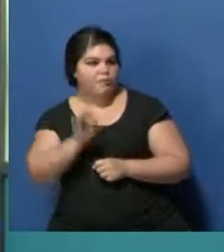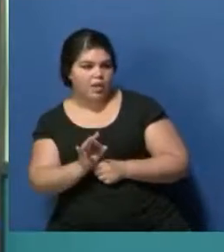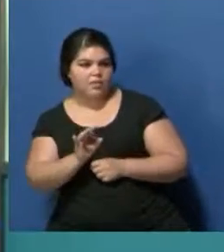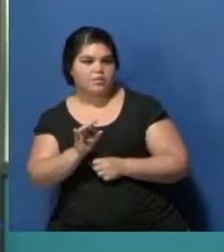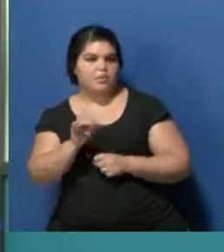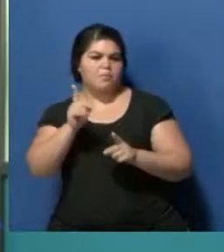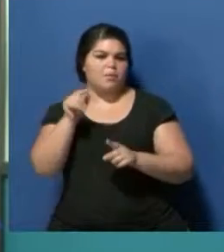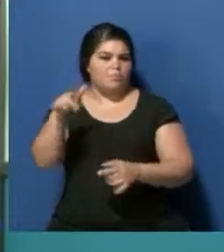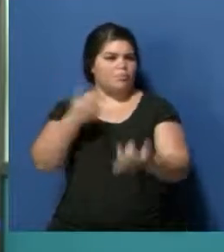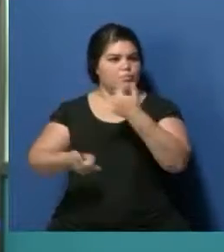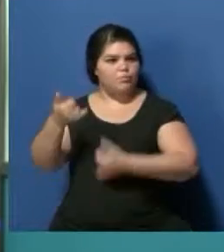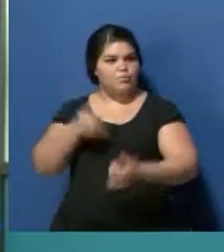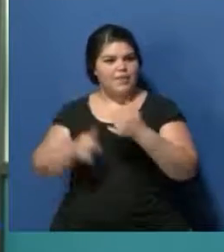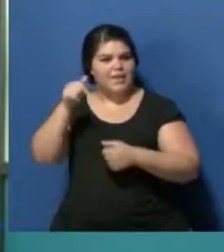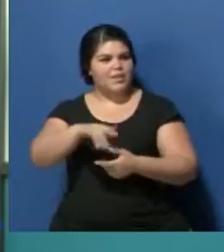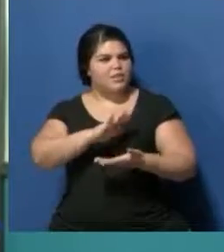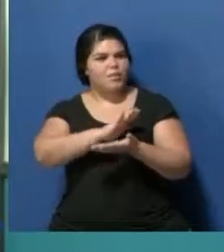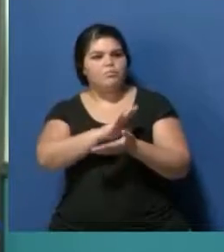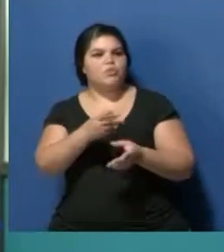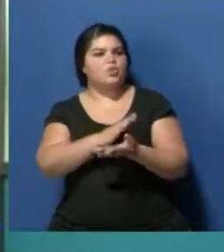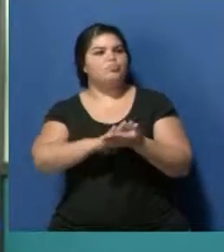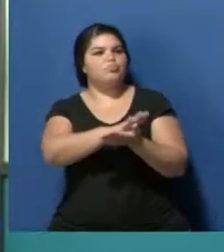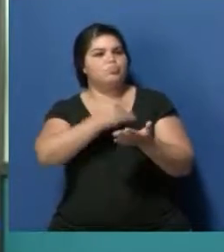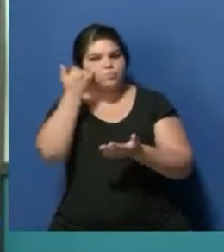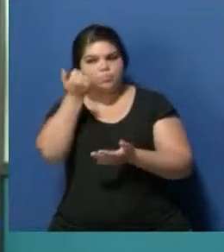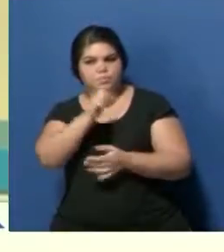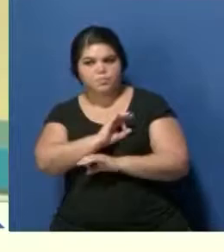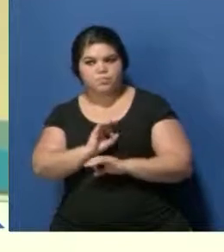relataba bien recién? ¿Se ha logrado desandar eso en todo este tiempo que ha pasado desde entonces?